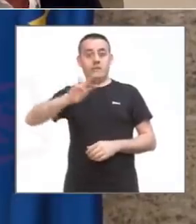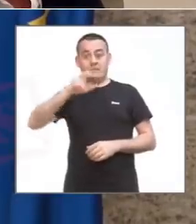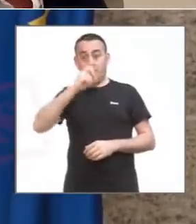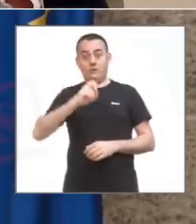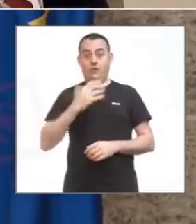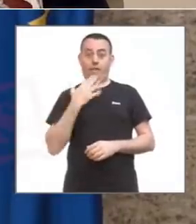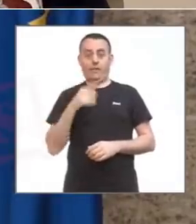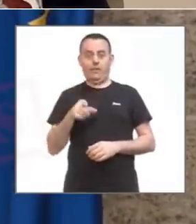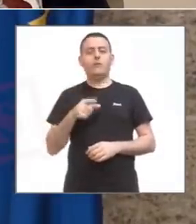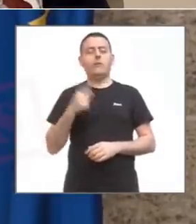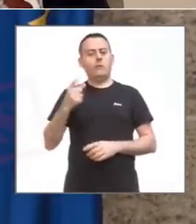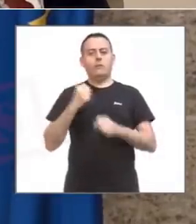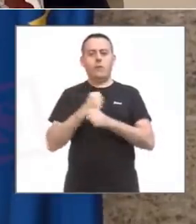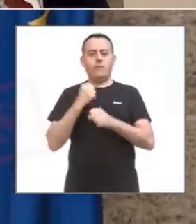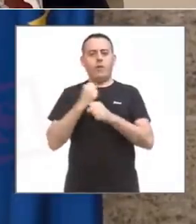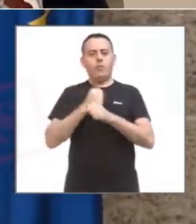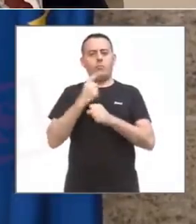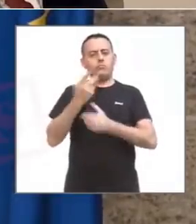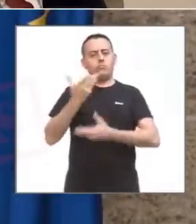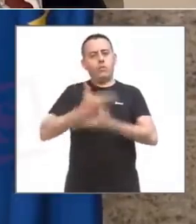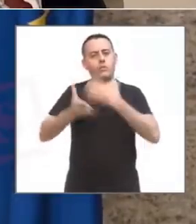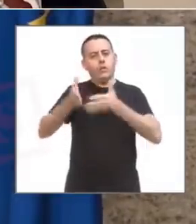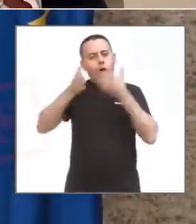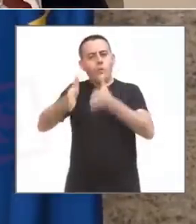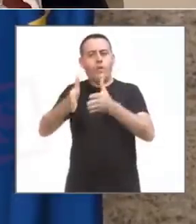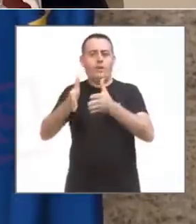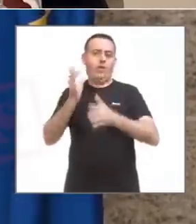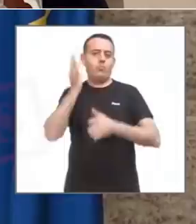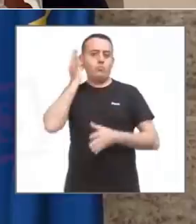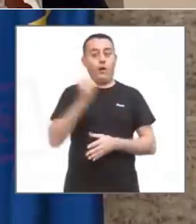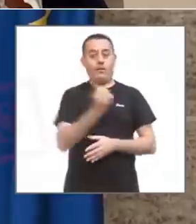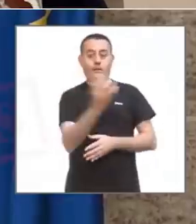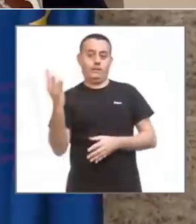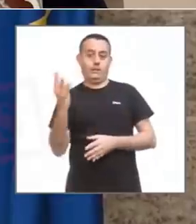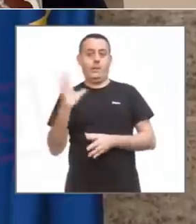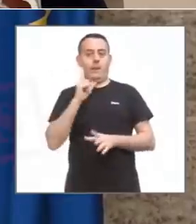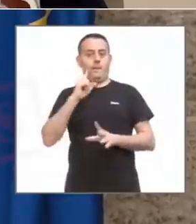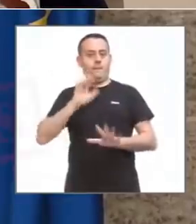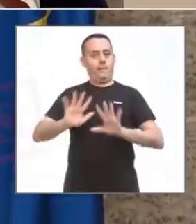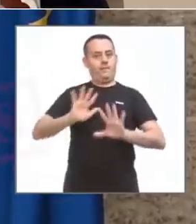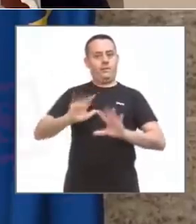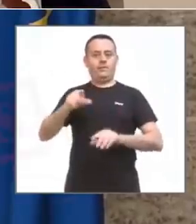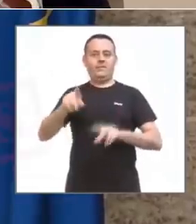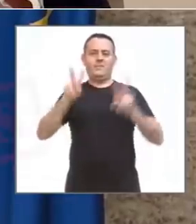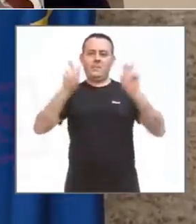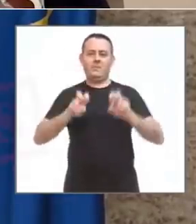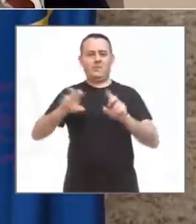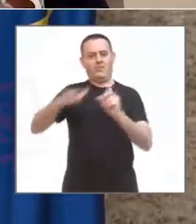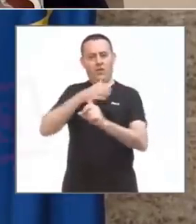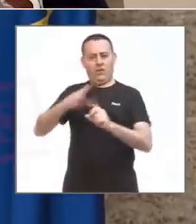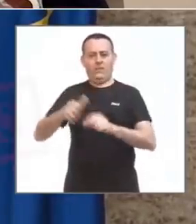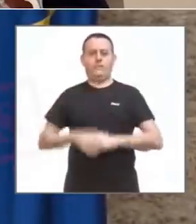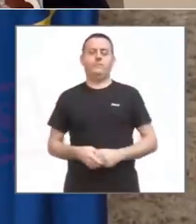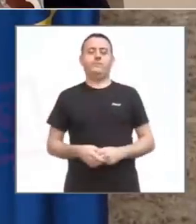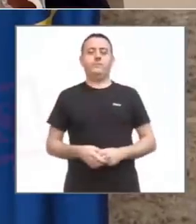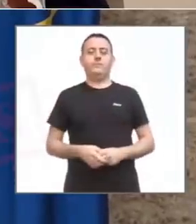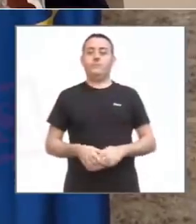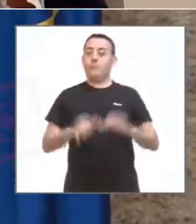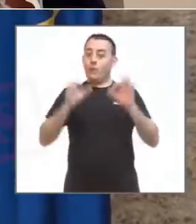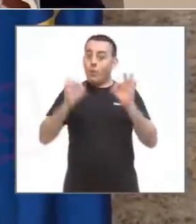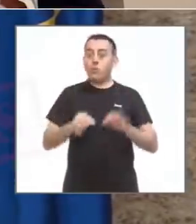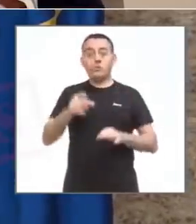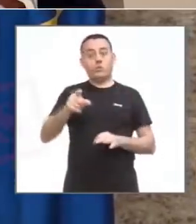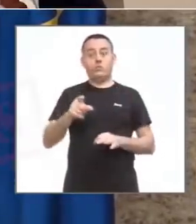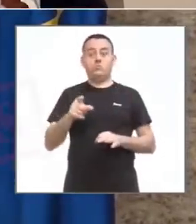días aproximadamente, no ha dado respuesta al ofrecimiento que el 12 de marzo le hizo Isabel Bonich de crear una comisión